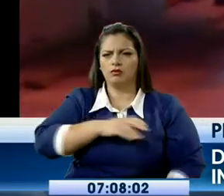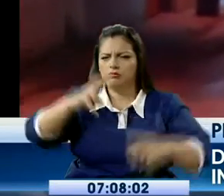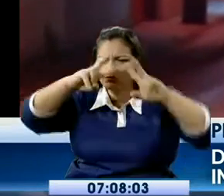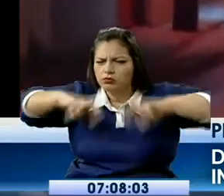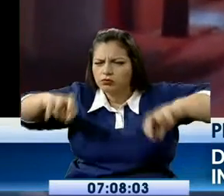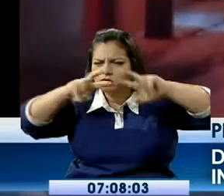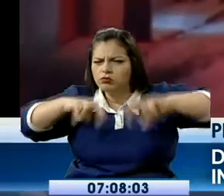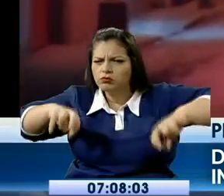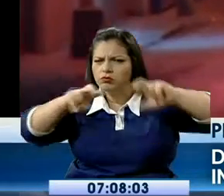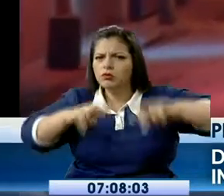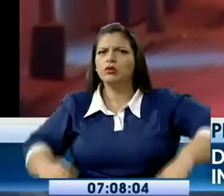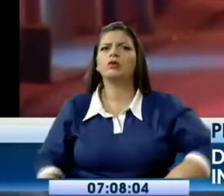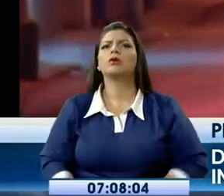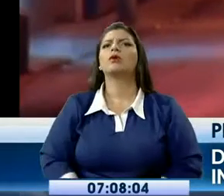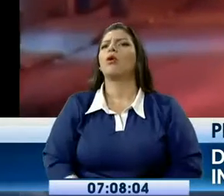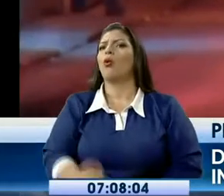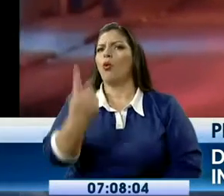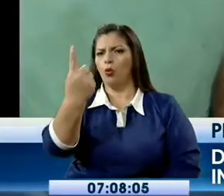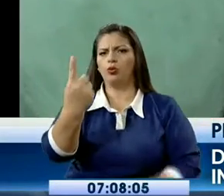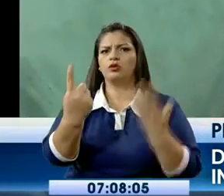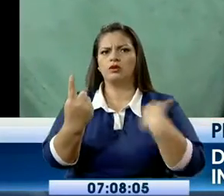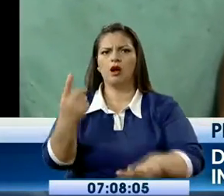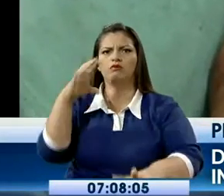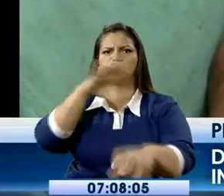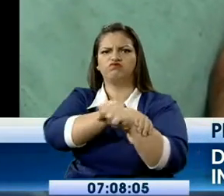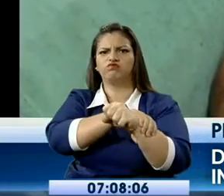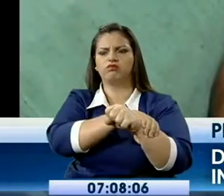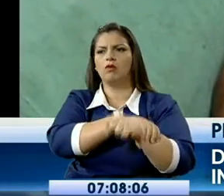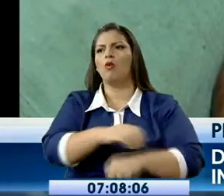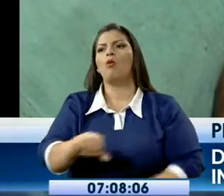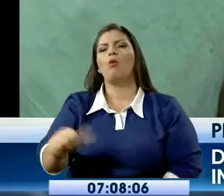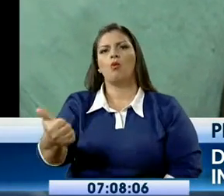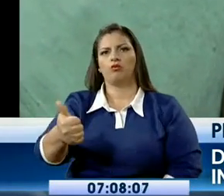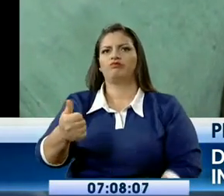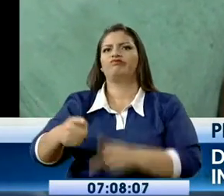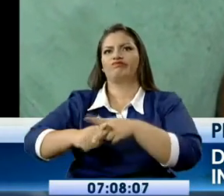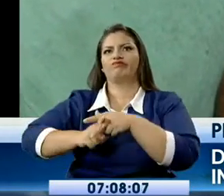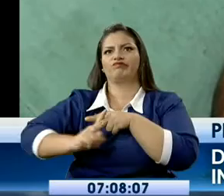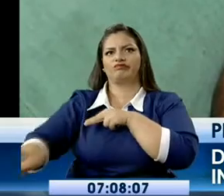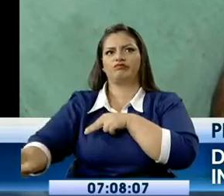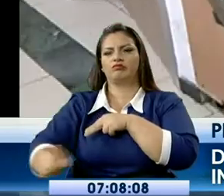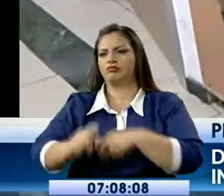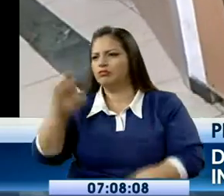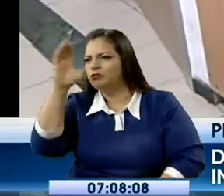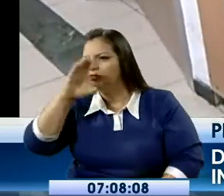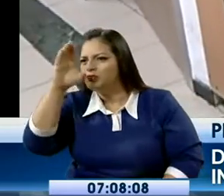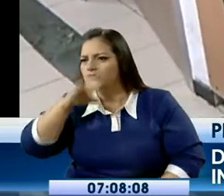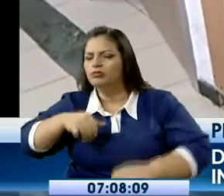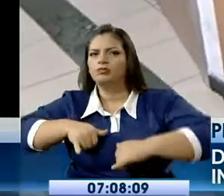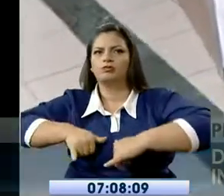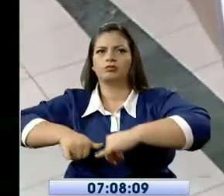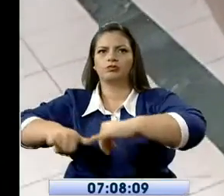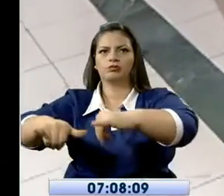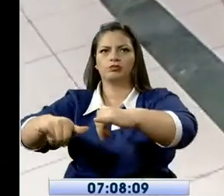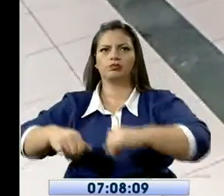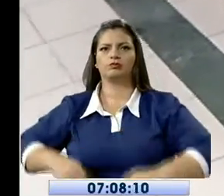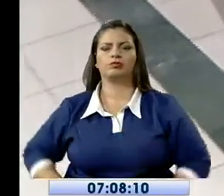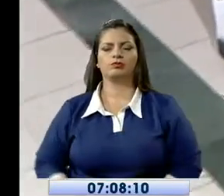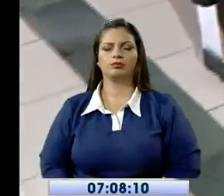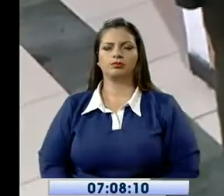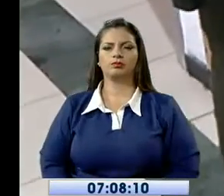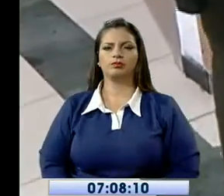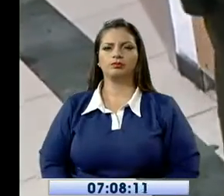paradero del individuo que logró escapar es para hacer justicia en este caso informó jorge